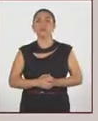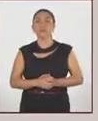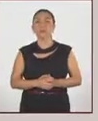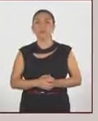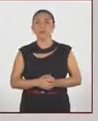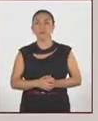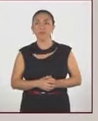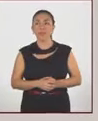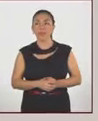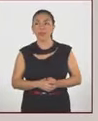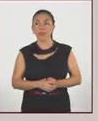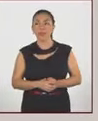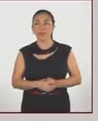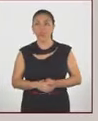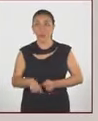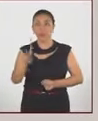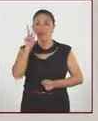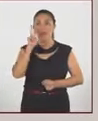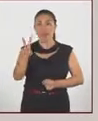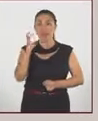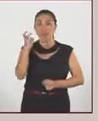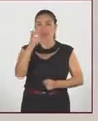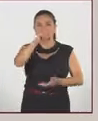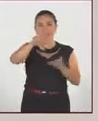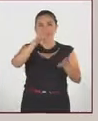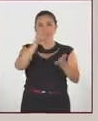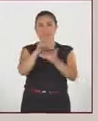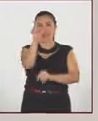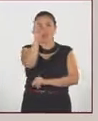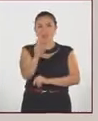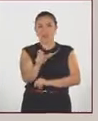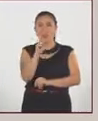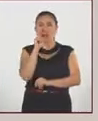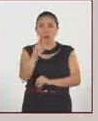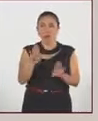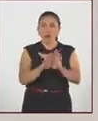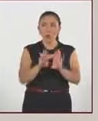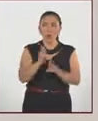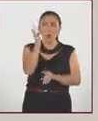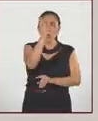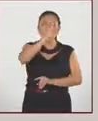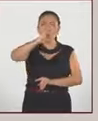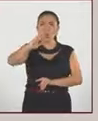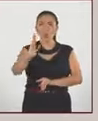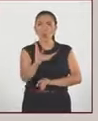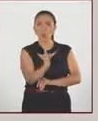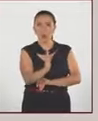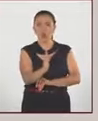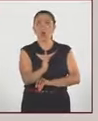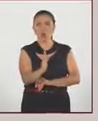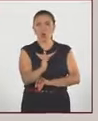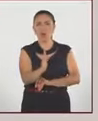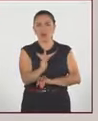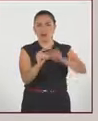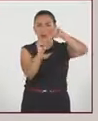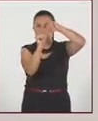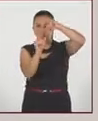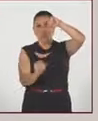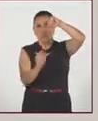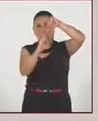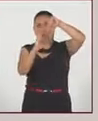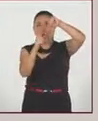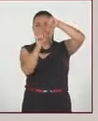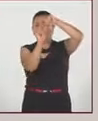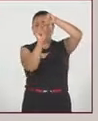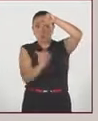Aquí está en la imagen del centro como esa curvatura, está la columna lumbar recta